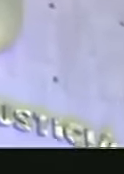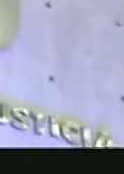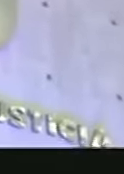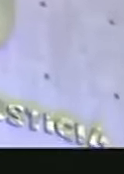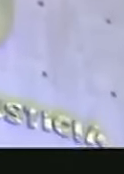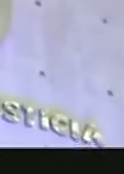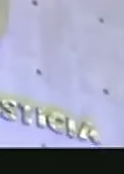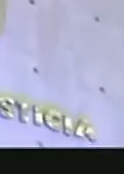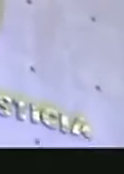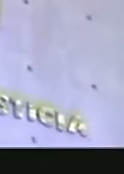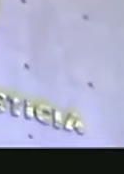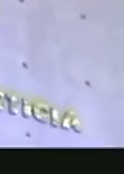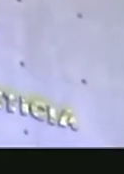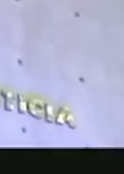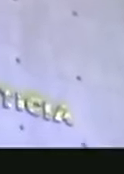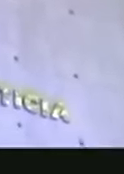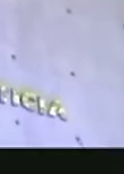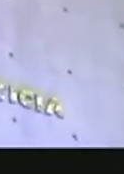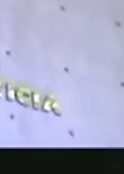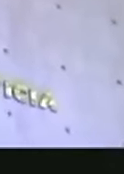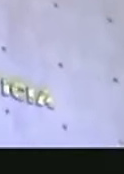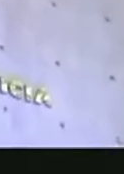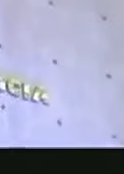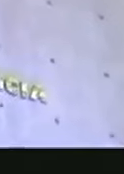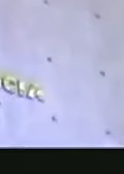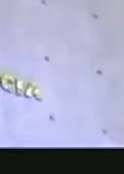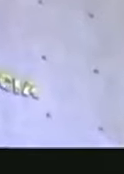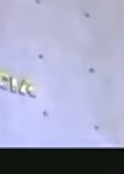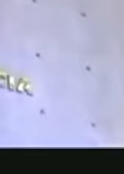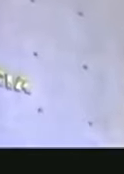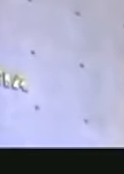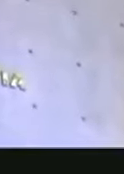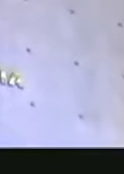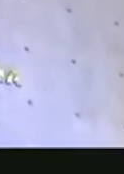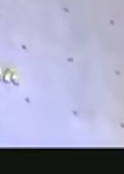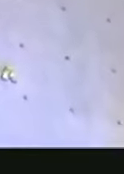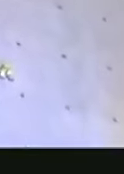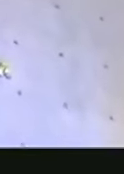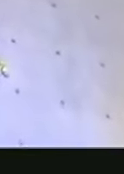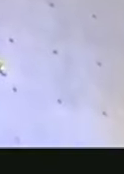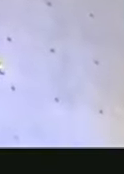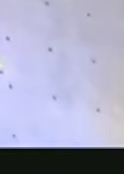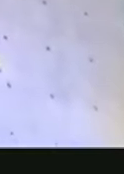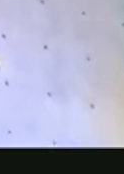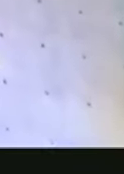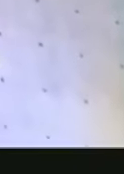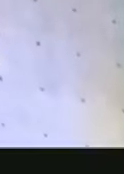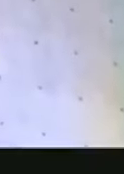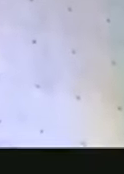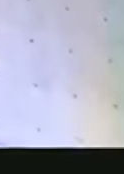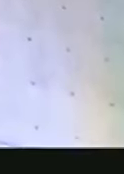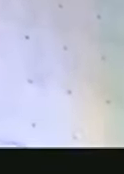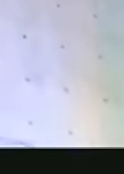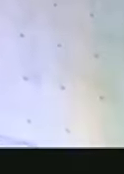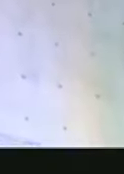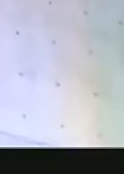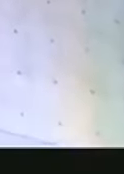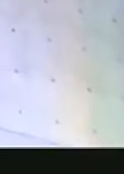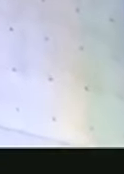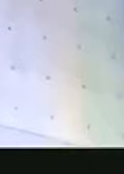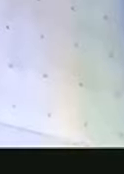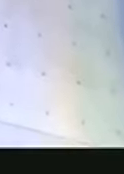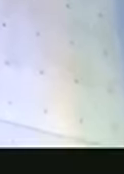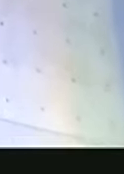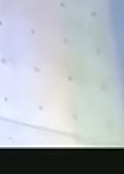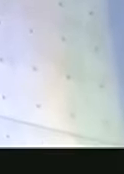así como también las distintas autoridades del Tribunal Supremo de Justicia que han recibido al jefe de Estado Nicolás Maduro Moros. La nueva directiva